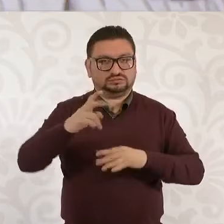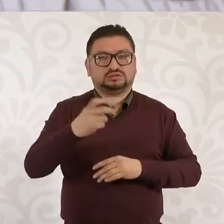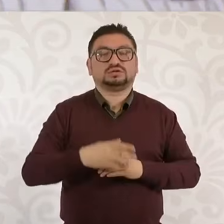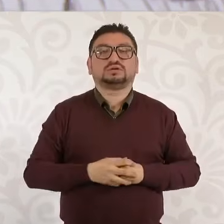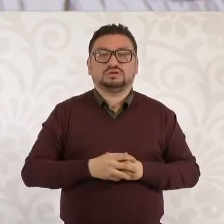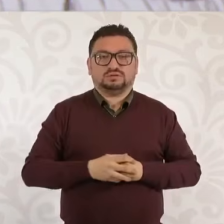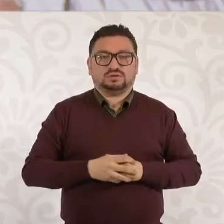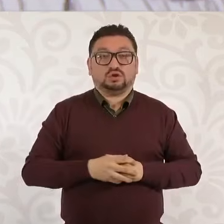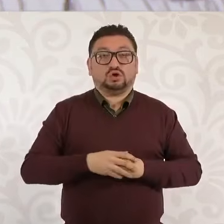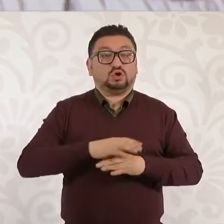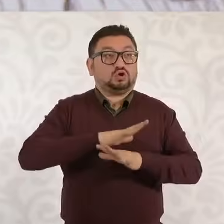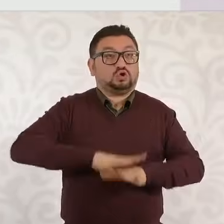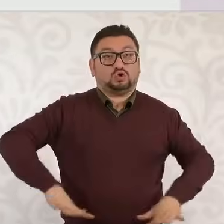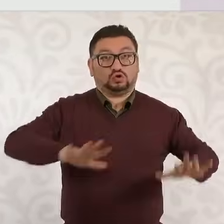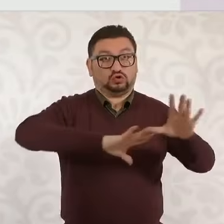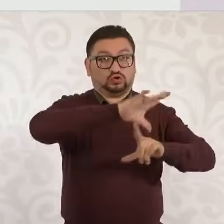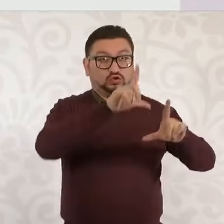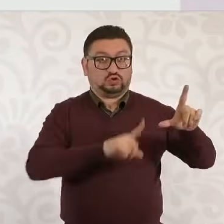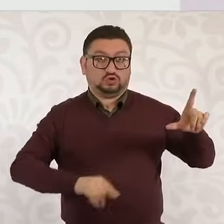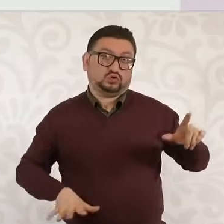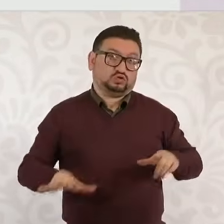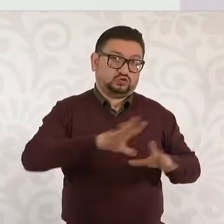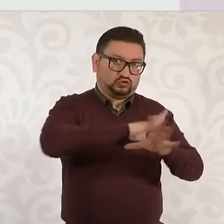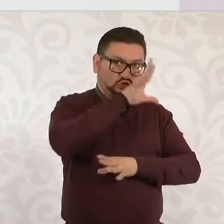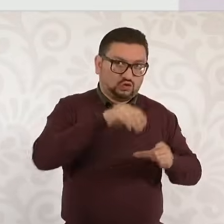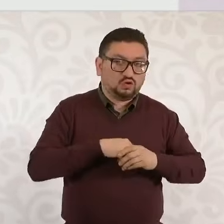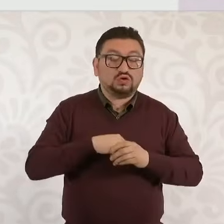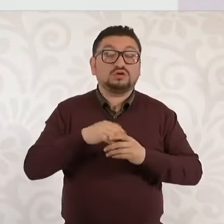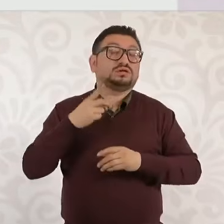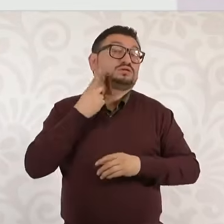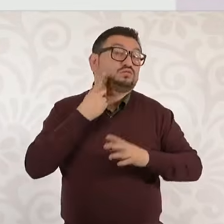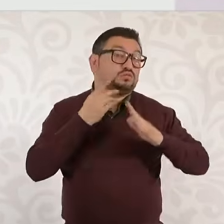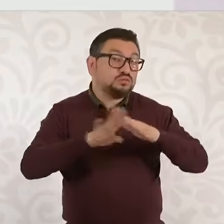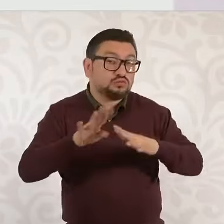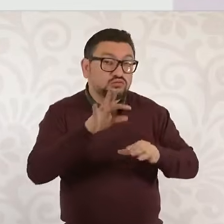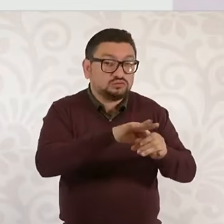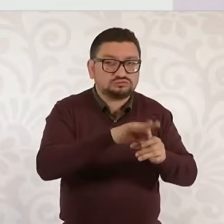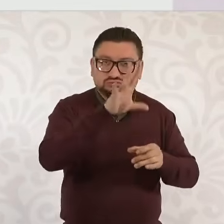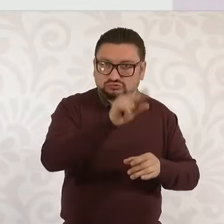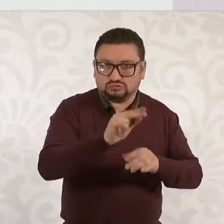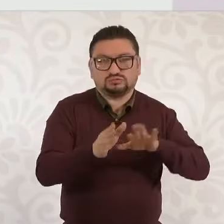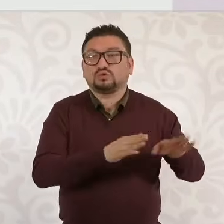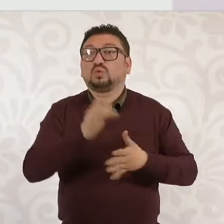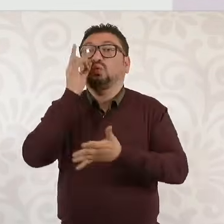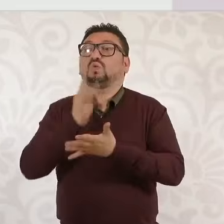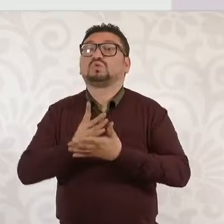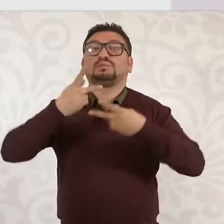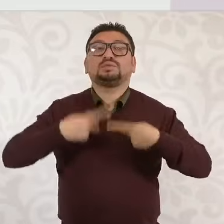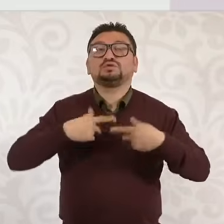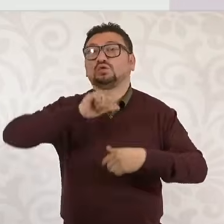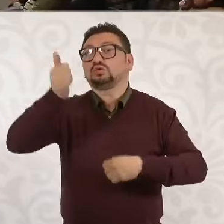no todo el país elige a los diputados migrantes, sino solo quienes viven en el